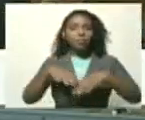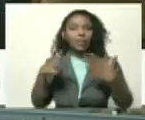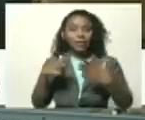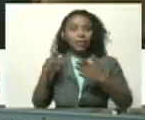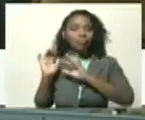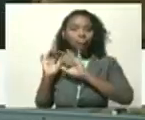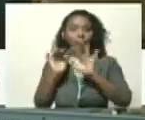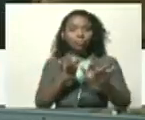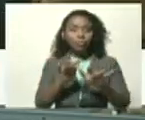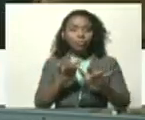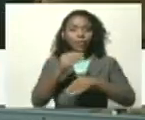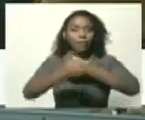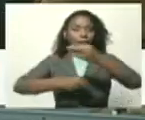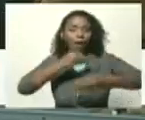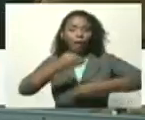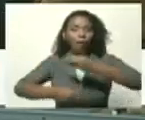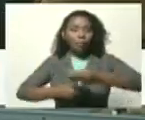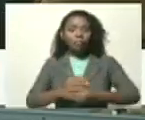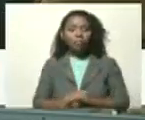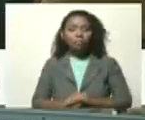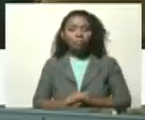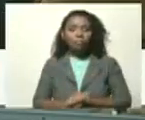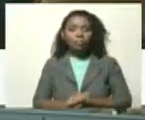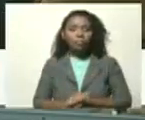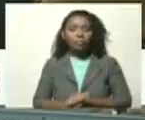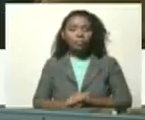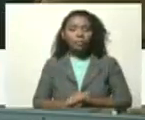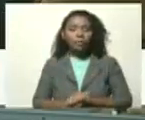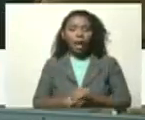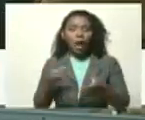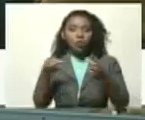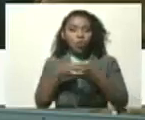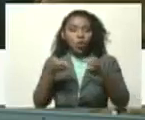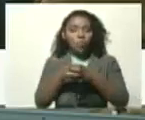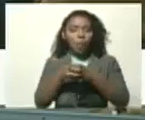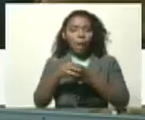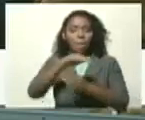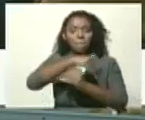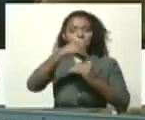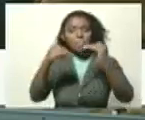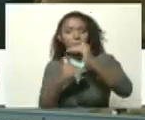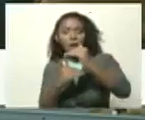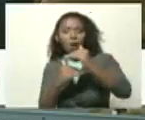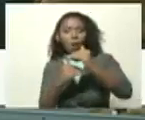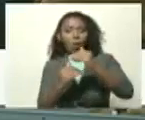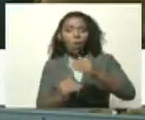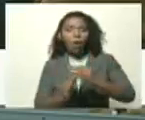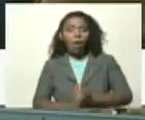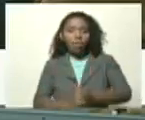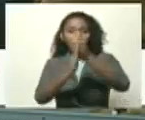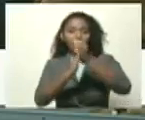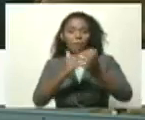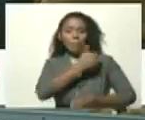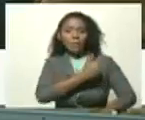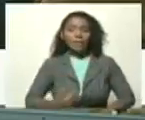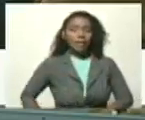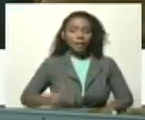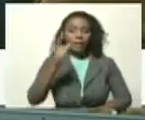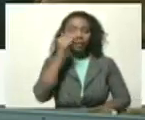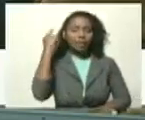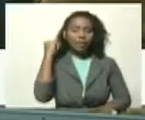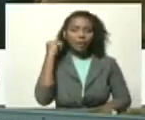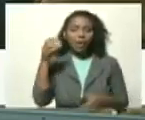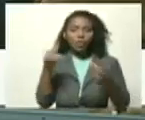concurran se constituirán en comisión bajo la dirección del presidente o presidenta de